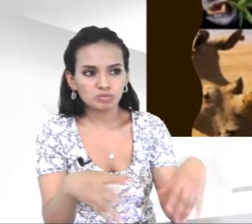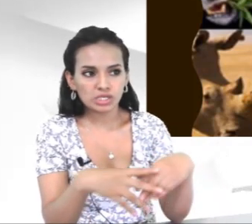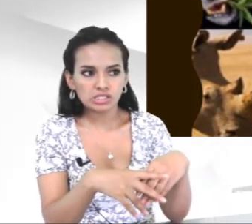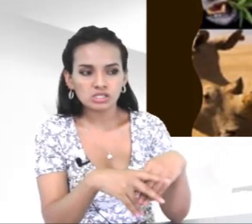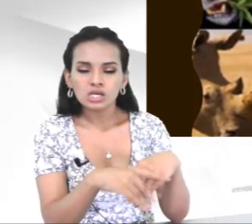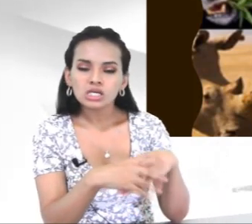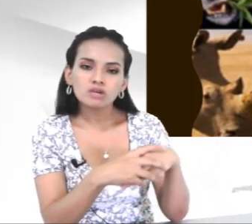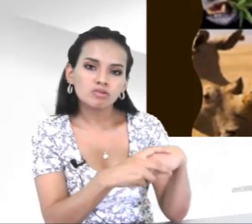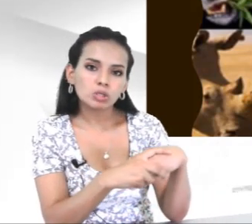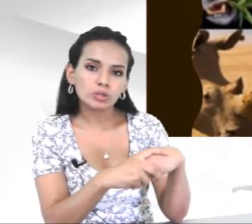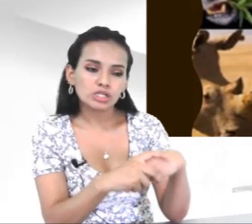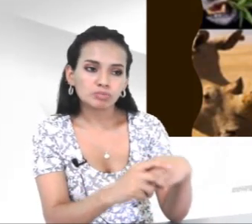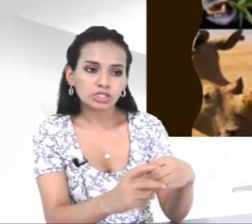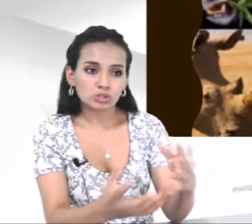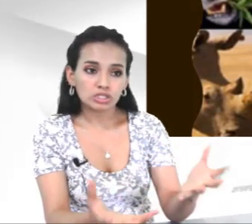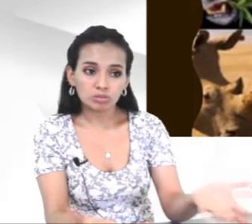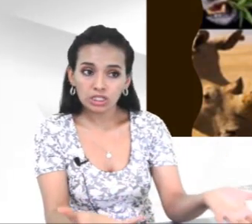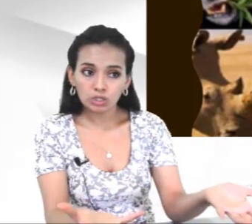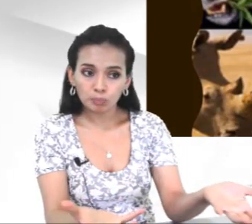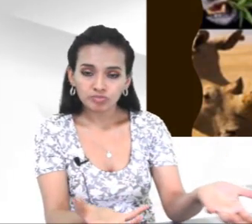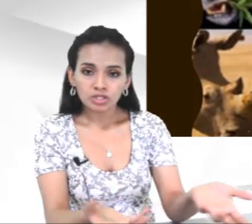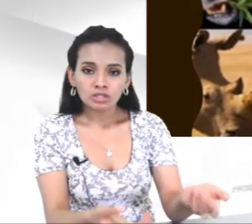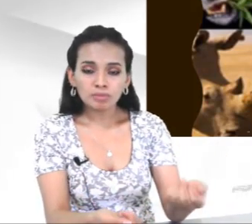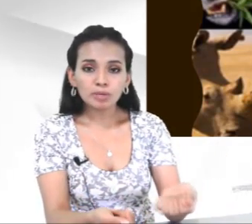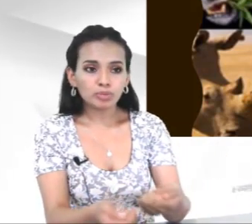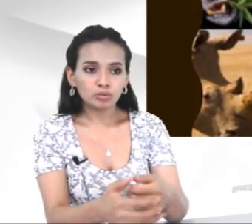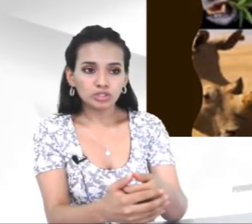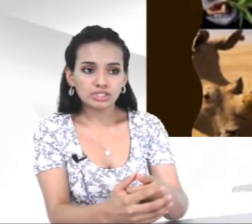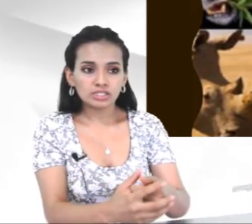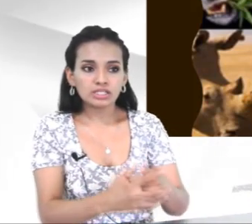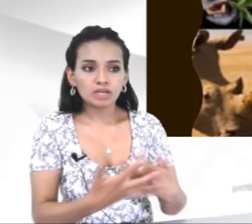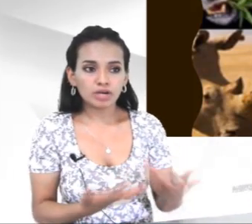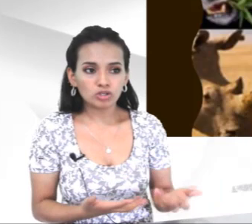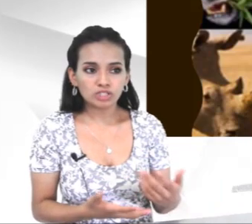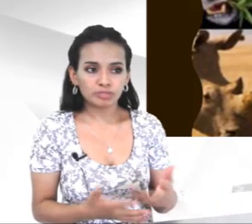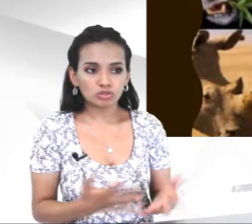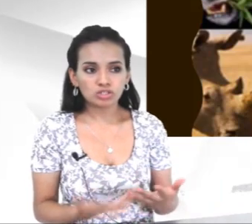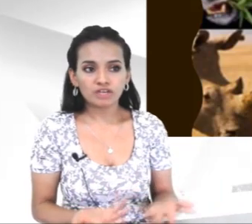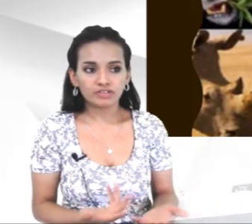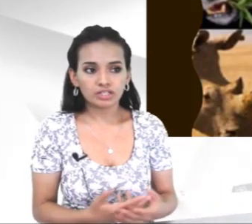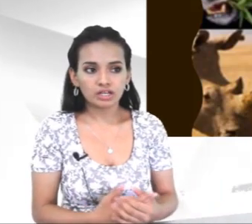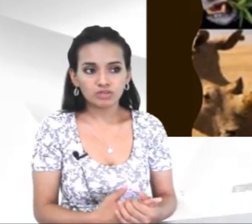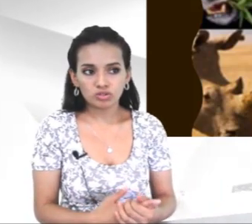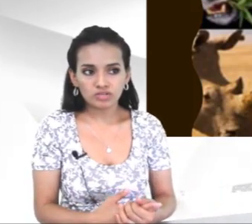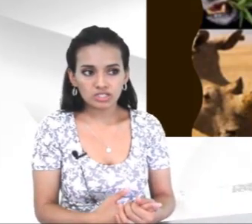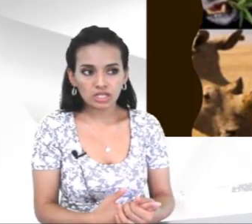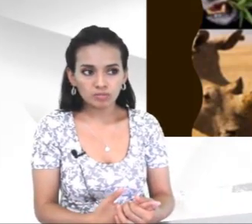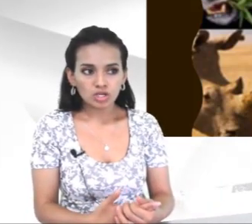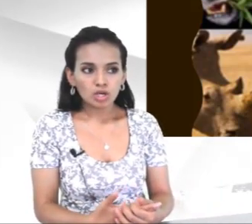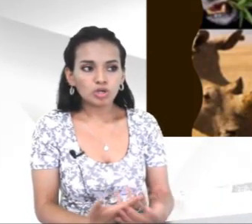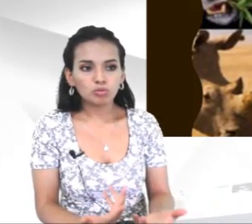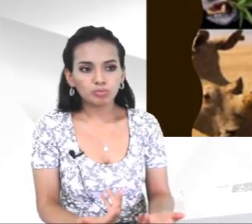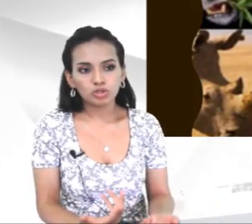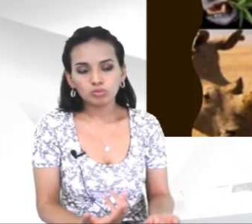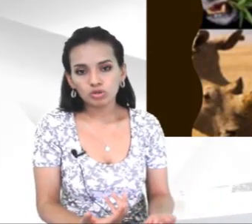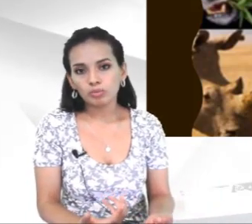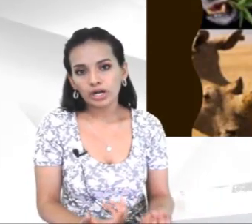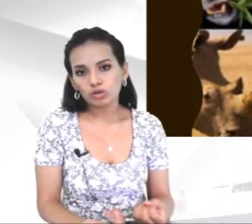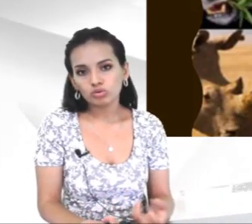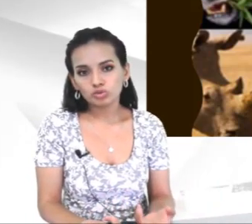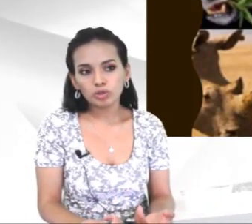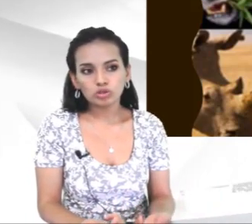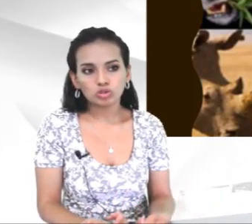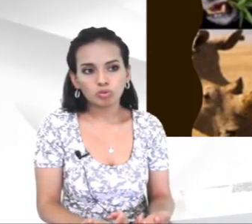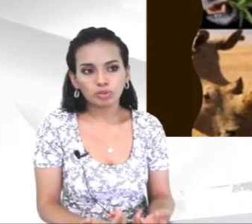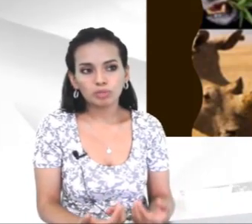esas especies que viven en un espacio determinado también podemos decir que hay varios aspectos que afectan la biodiversidad pero podemos nombrar